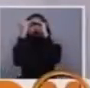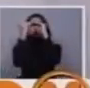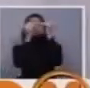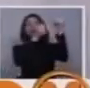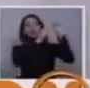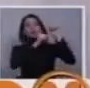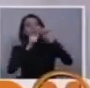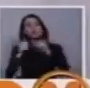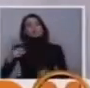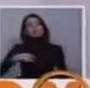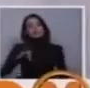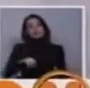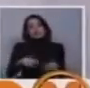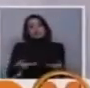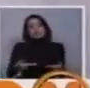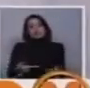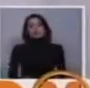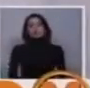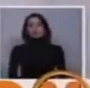los desafíos del Chile de hoy.